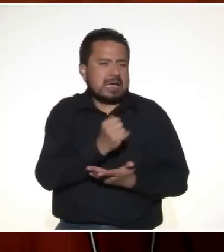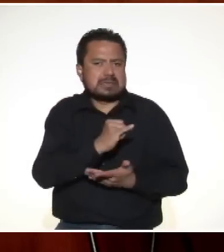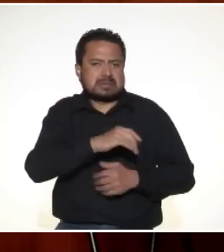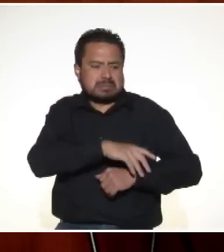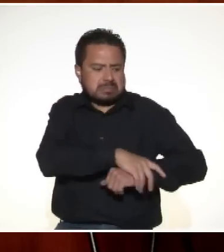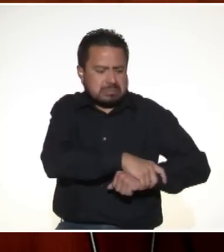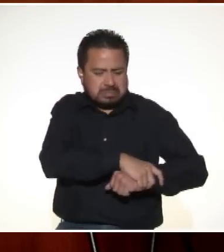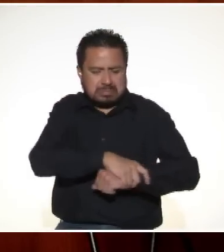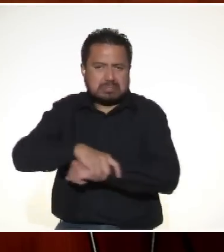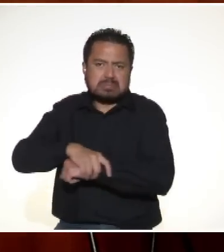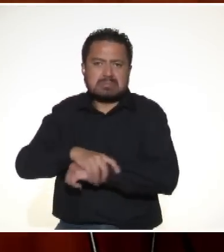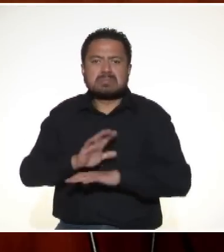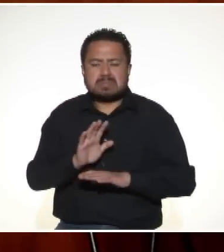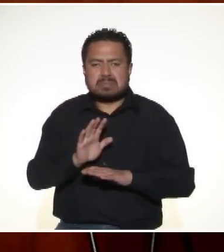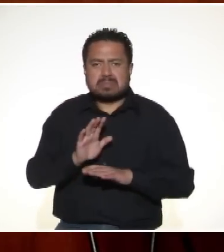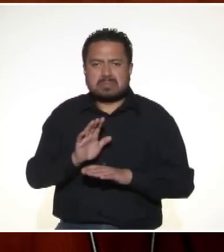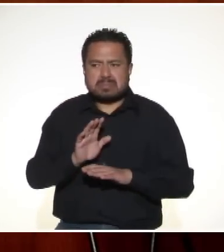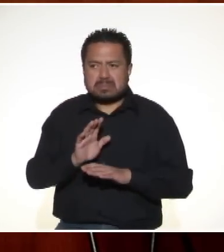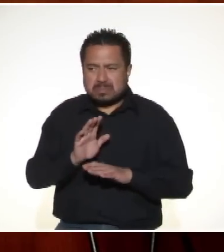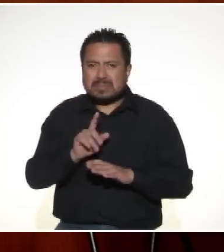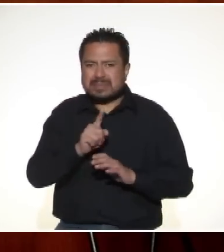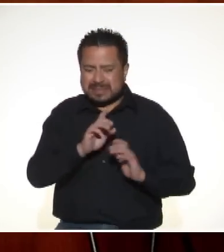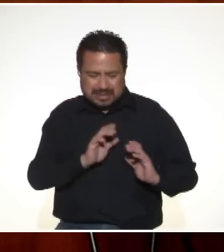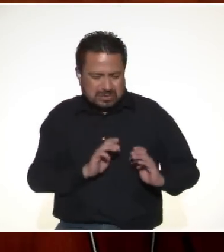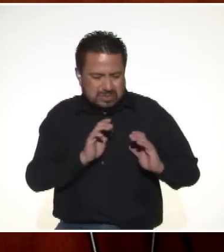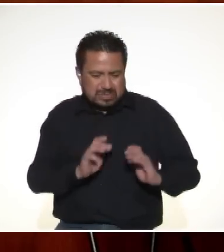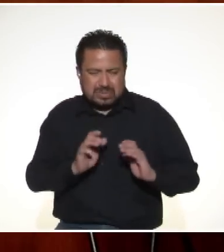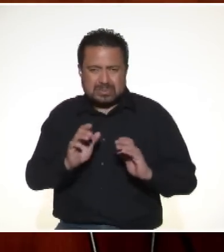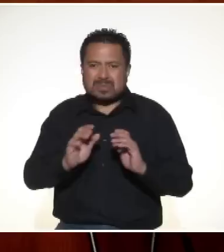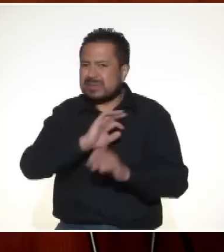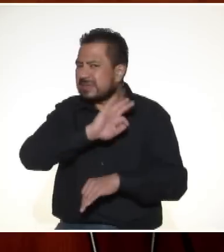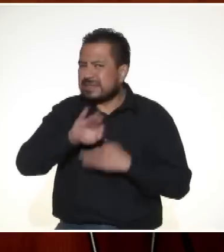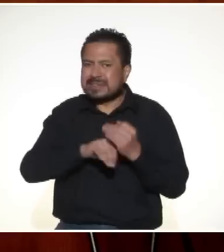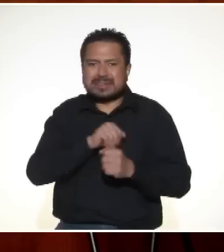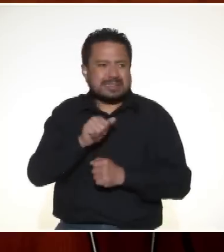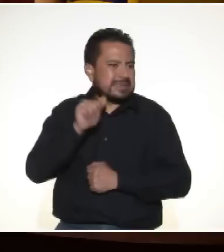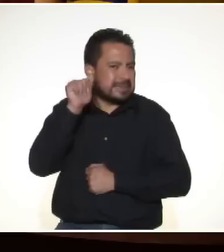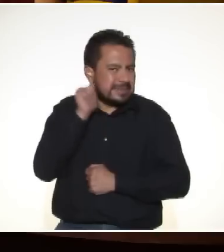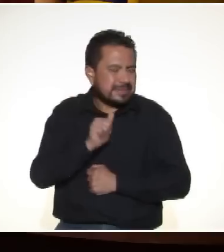mano. Entonces, la prevención a todo lo que da.